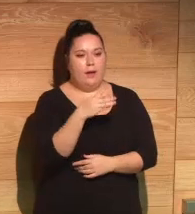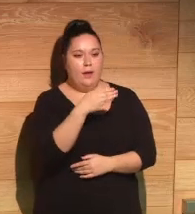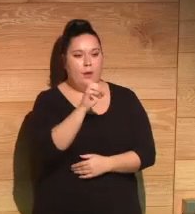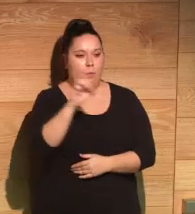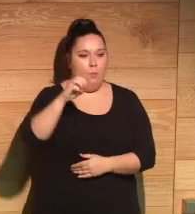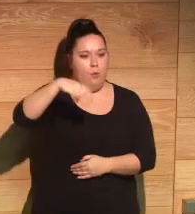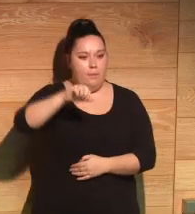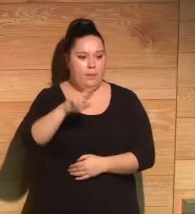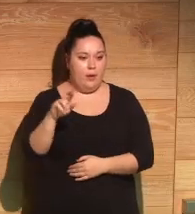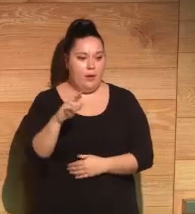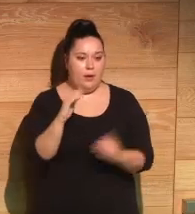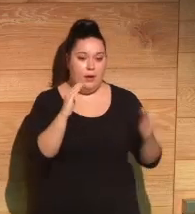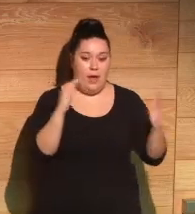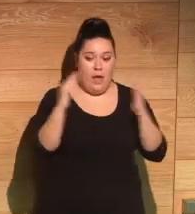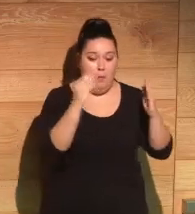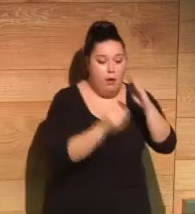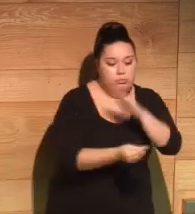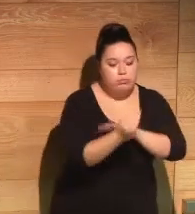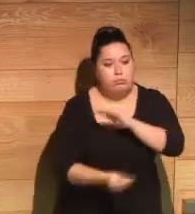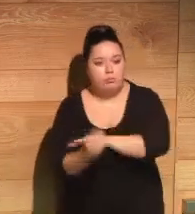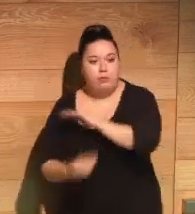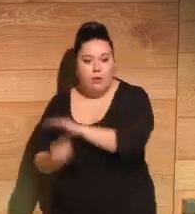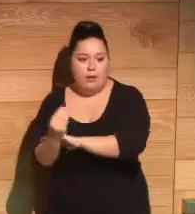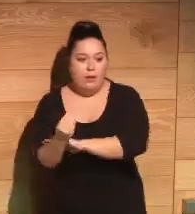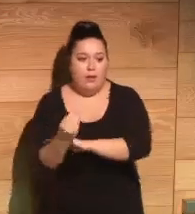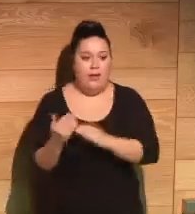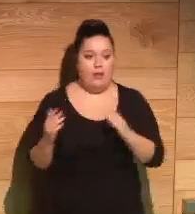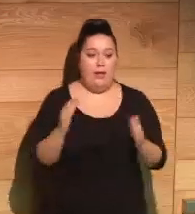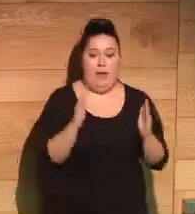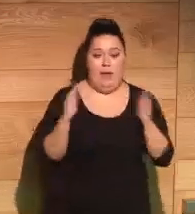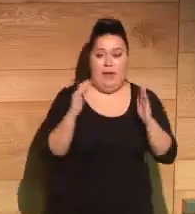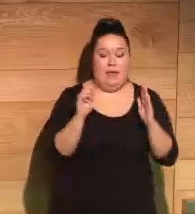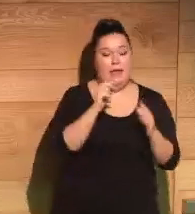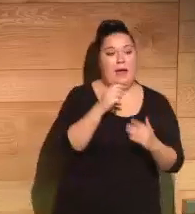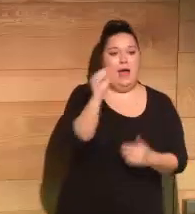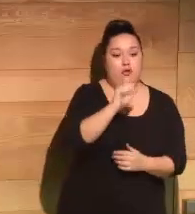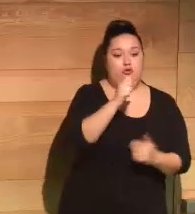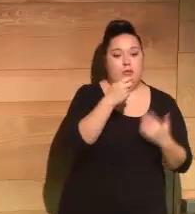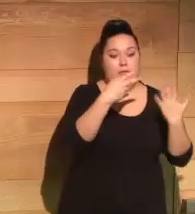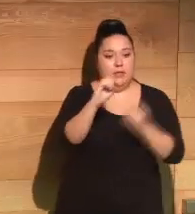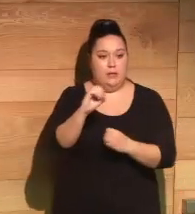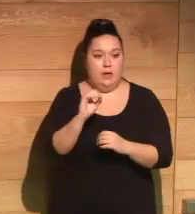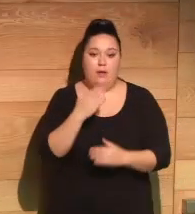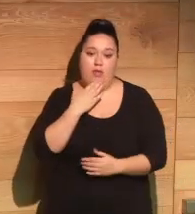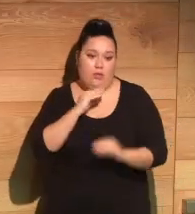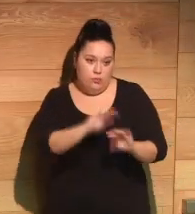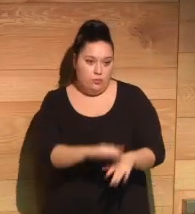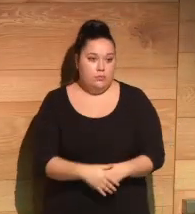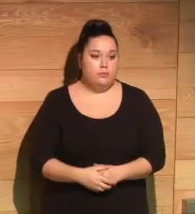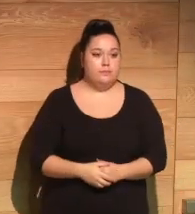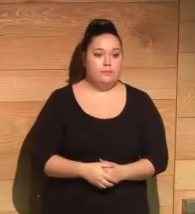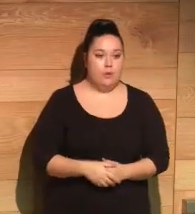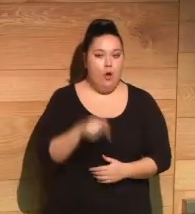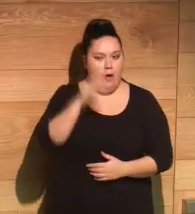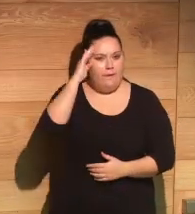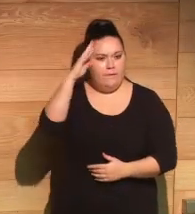desdeñando al hijo del baby boom, al que nació en los 70 o antes, solo por su edad. Hoy vamos a usar la filosofía para